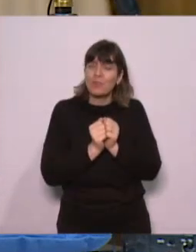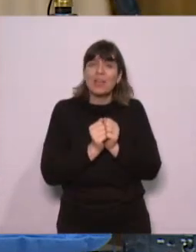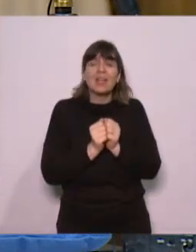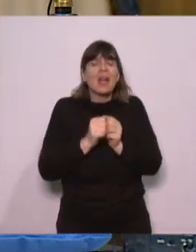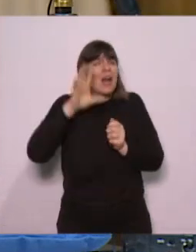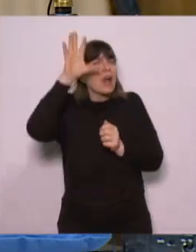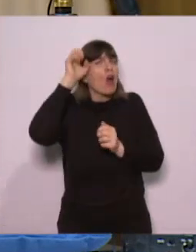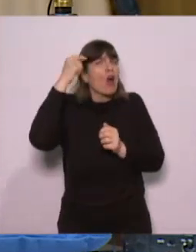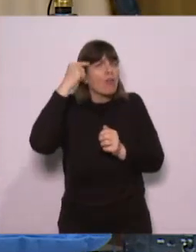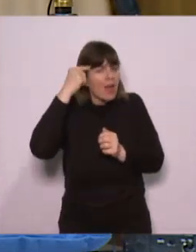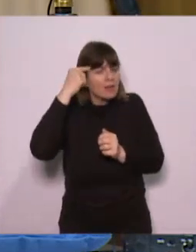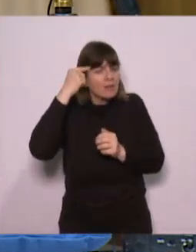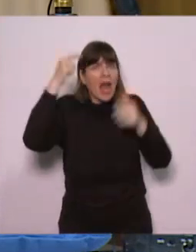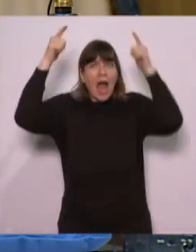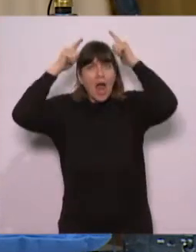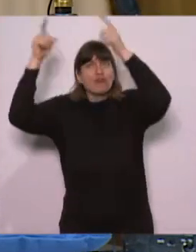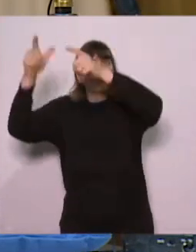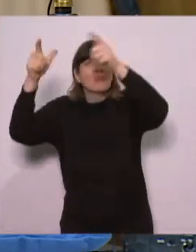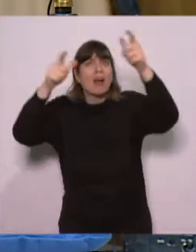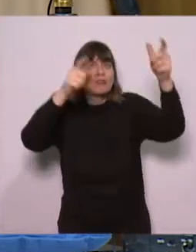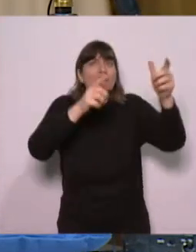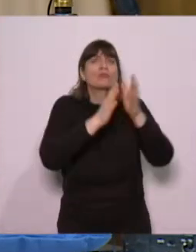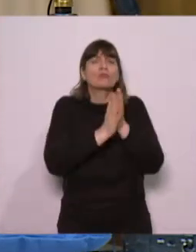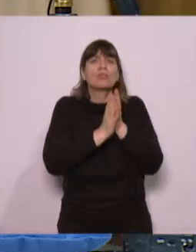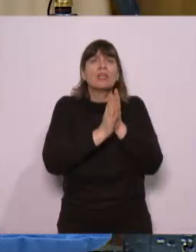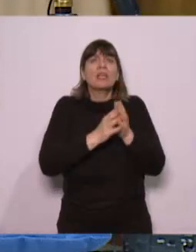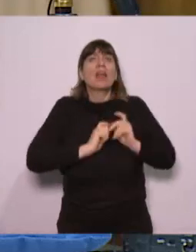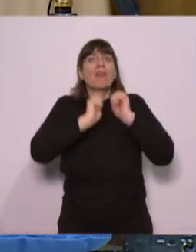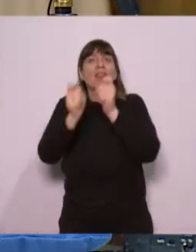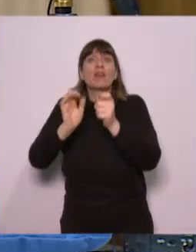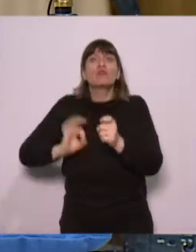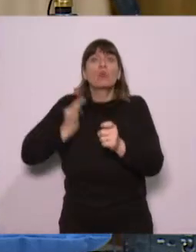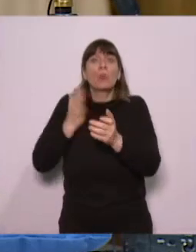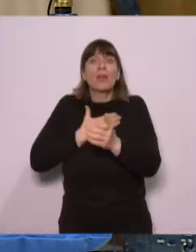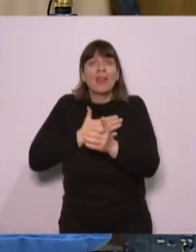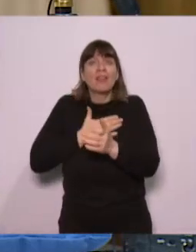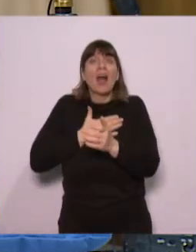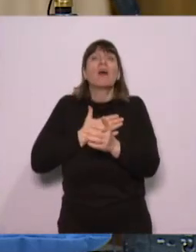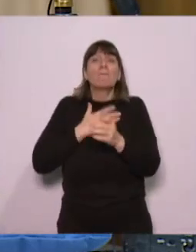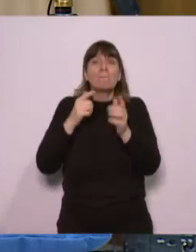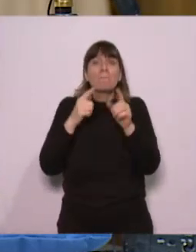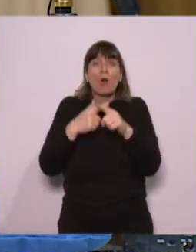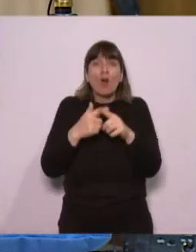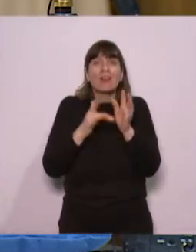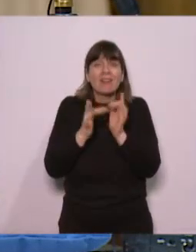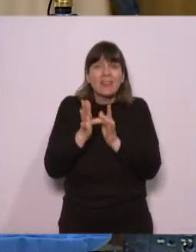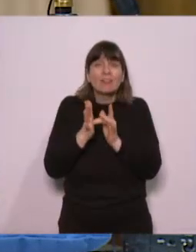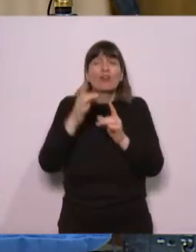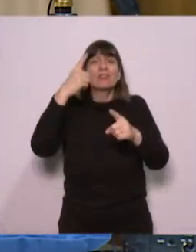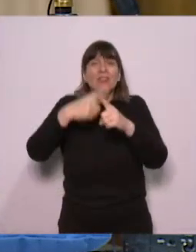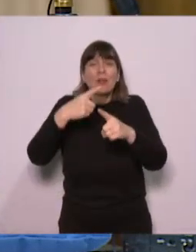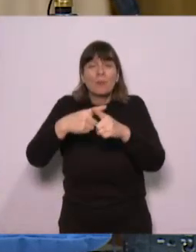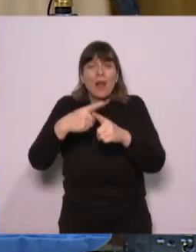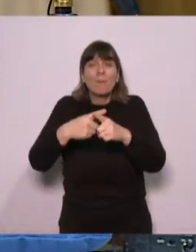Y al recordar a los santos que se consagraron a Cristo por el reino de los cielos,